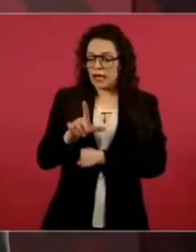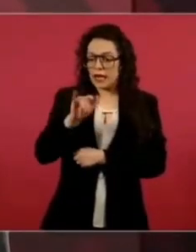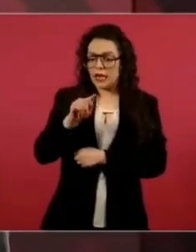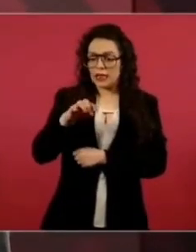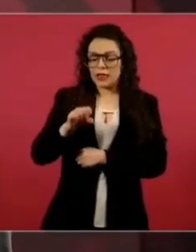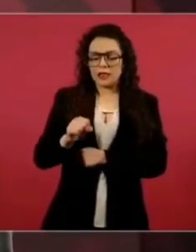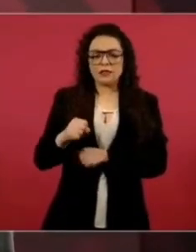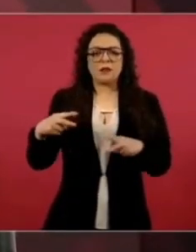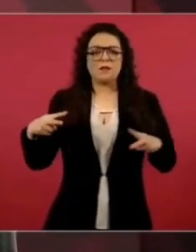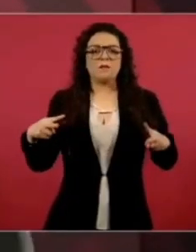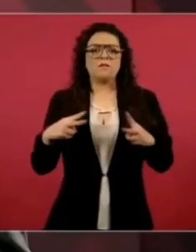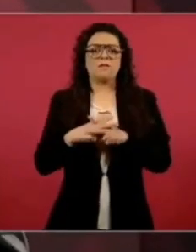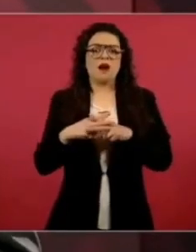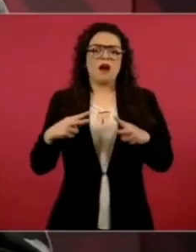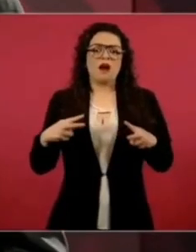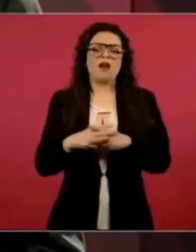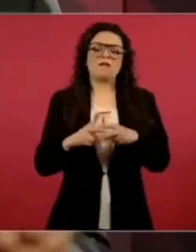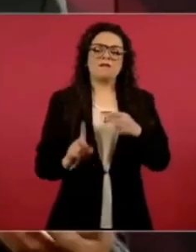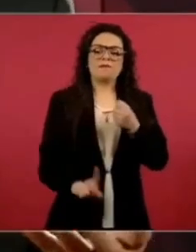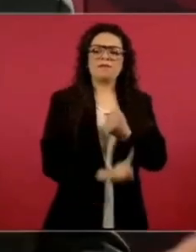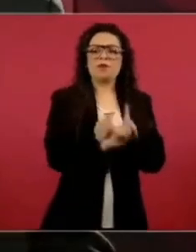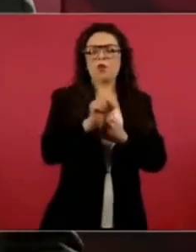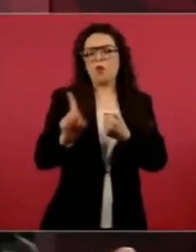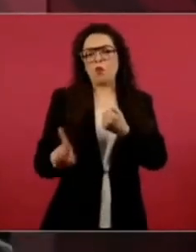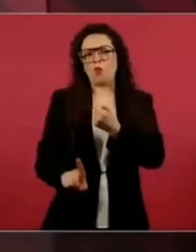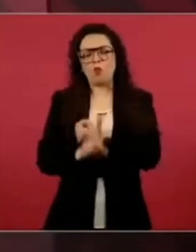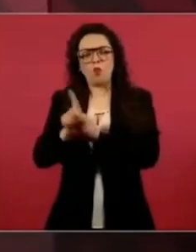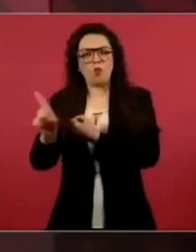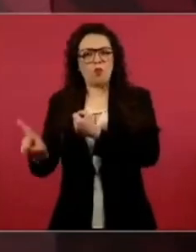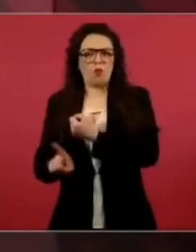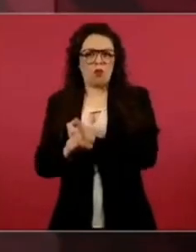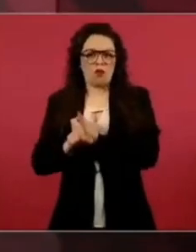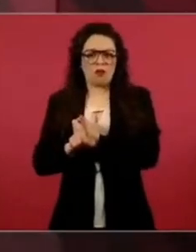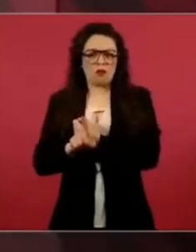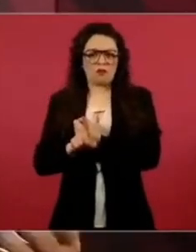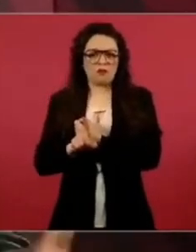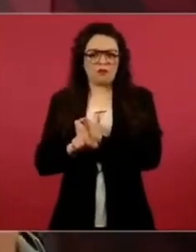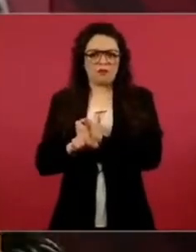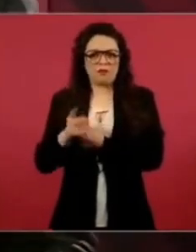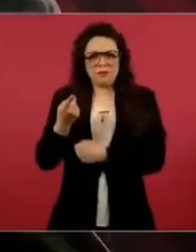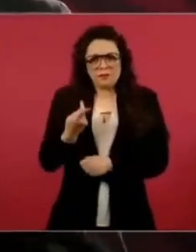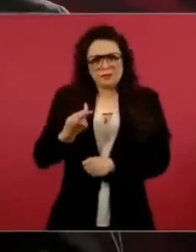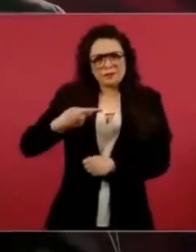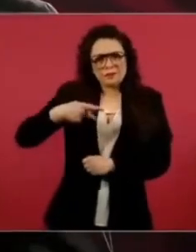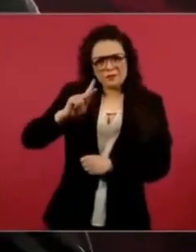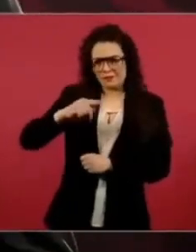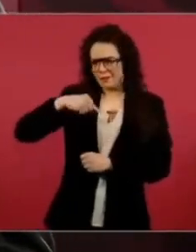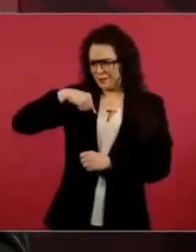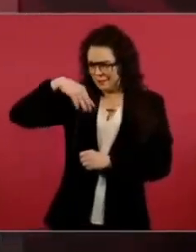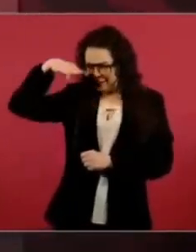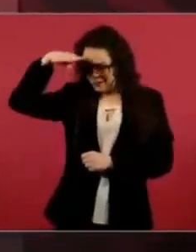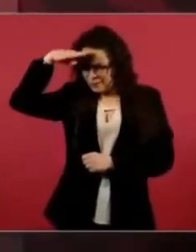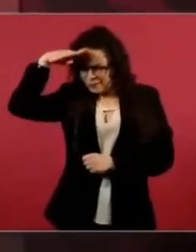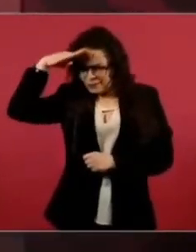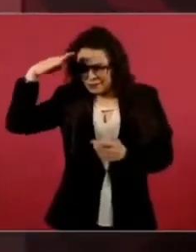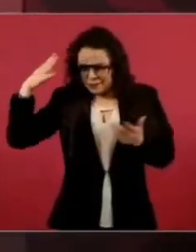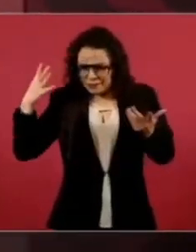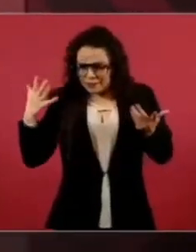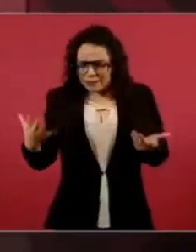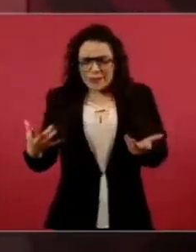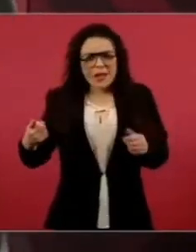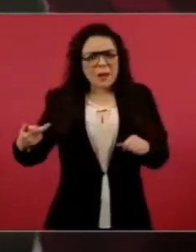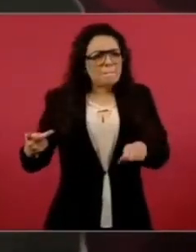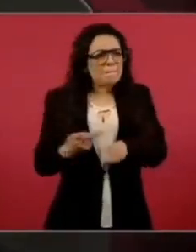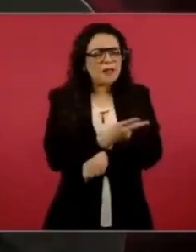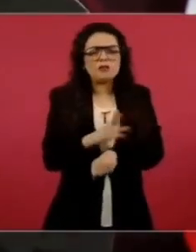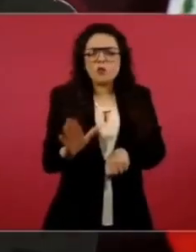clientes pero entonces qué fue lo que pasó Por qué se volvió Guanajuato